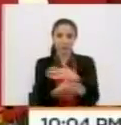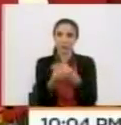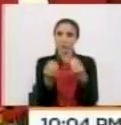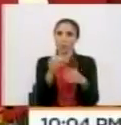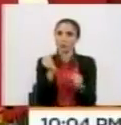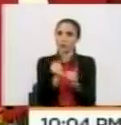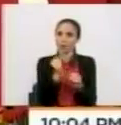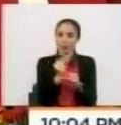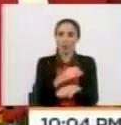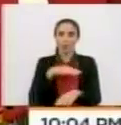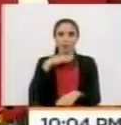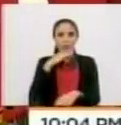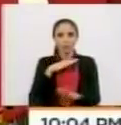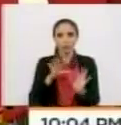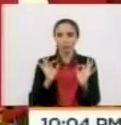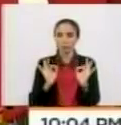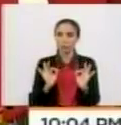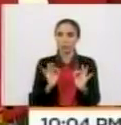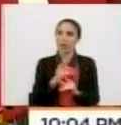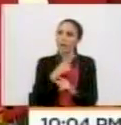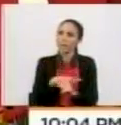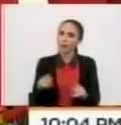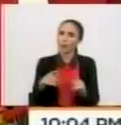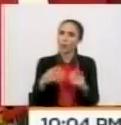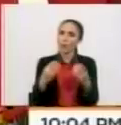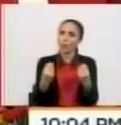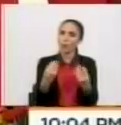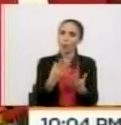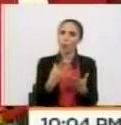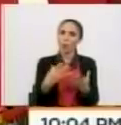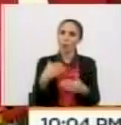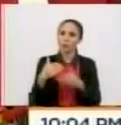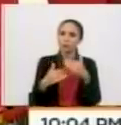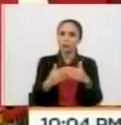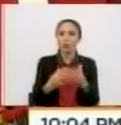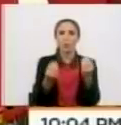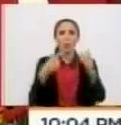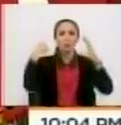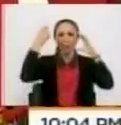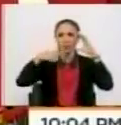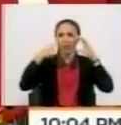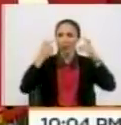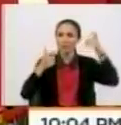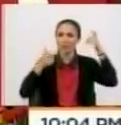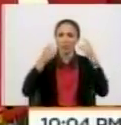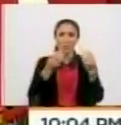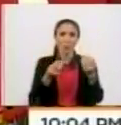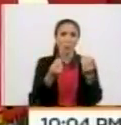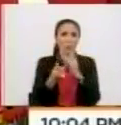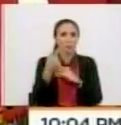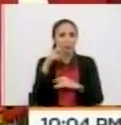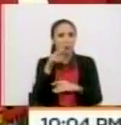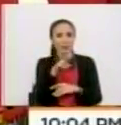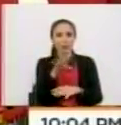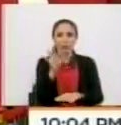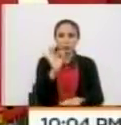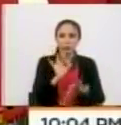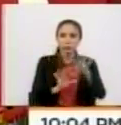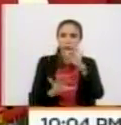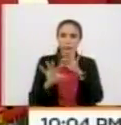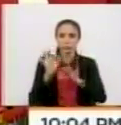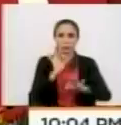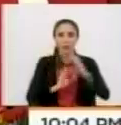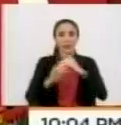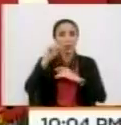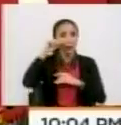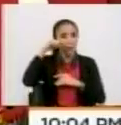Más o menos. Y pero es una enseñanza, presidente, absoluta, porque cuántos videos del comandante Chávez he visto yo en todo este tiempo, recordando las